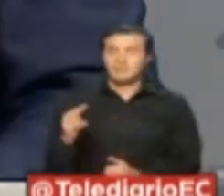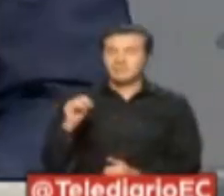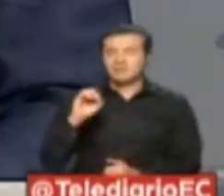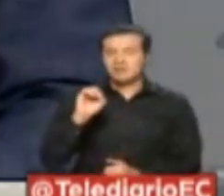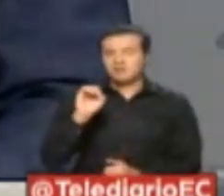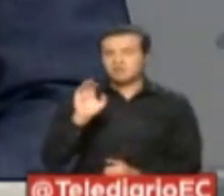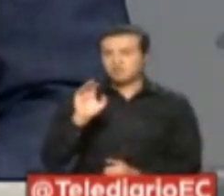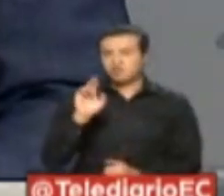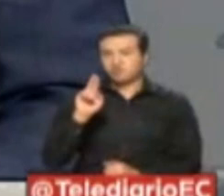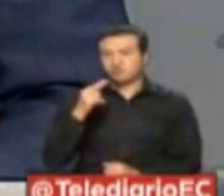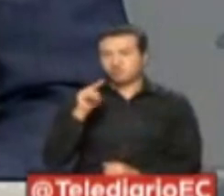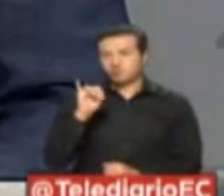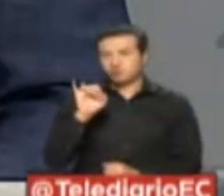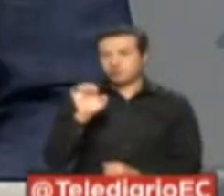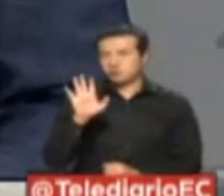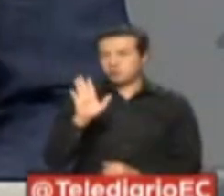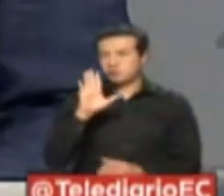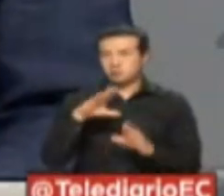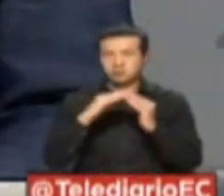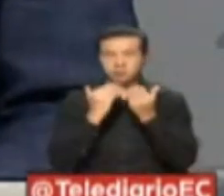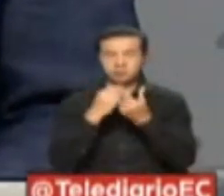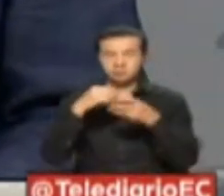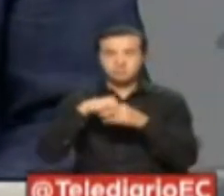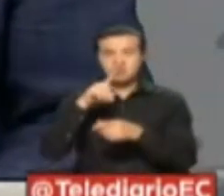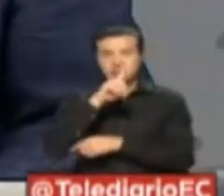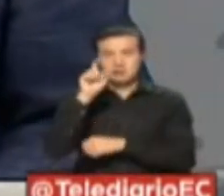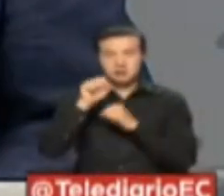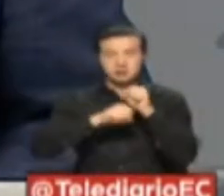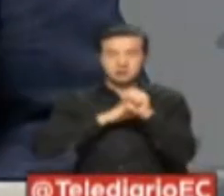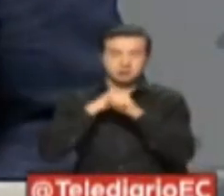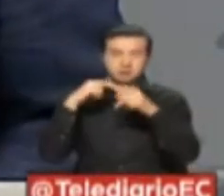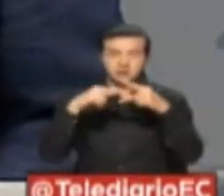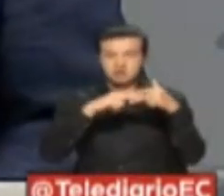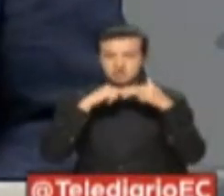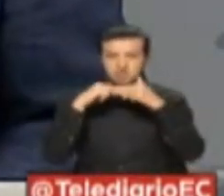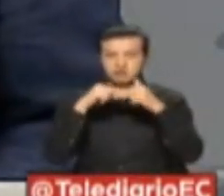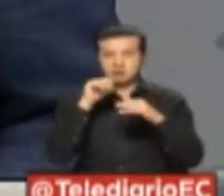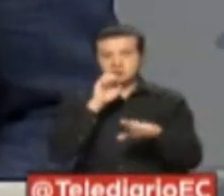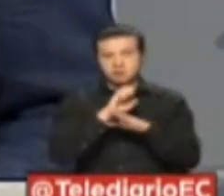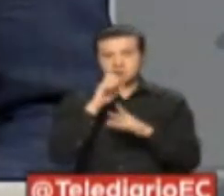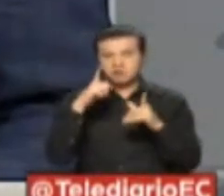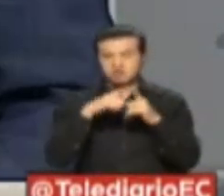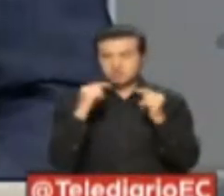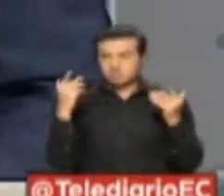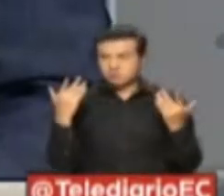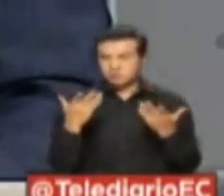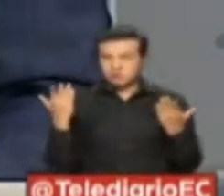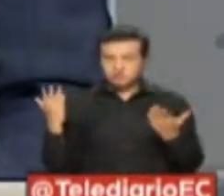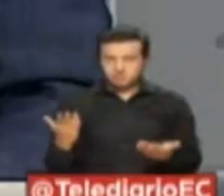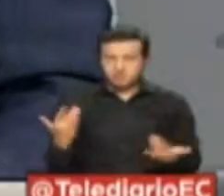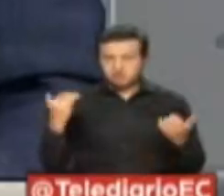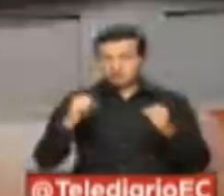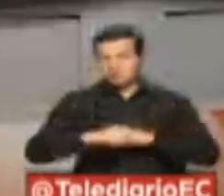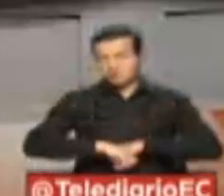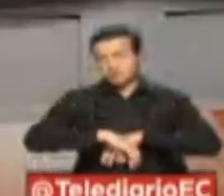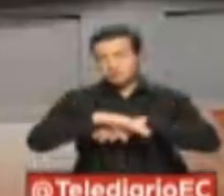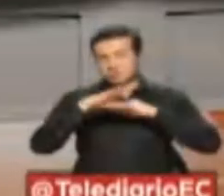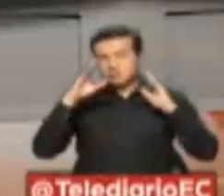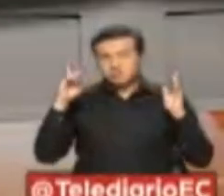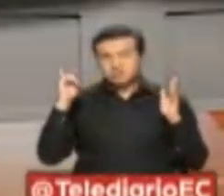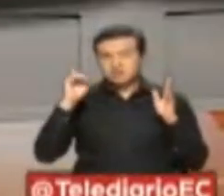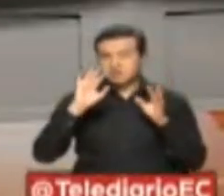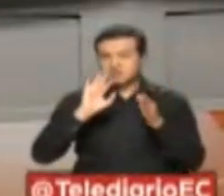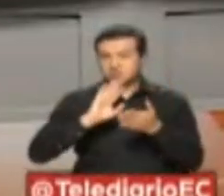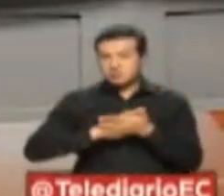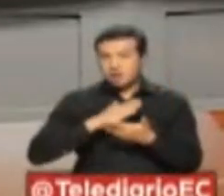lucida es parte del comité por el centenario de las relaciones diplomáticas ecuador japón y está aquí esta mañana y no necesitamos